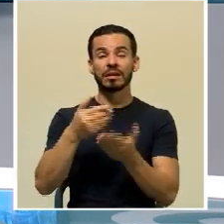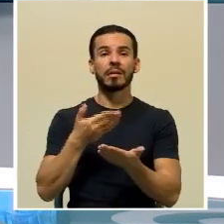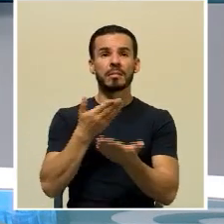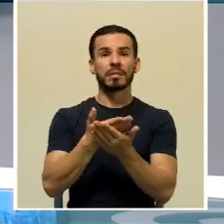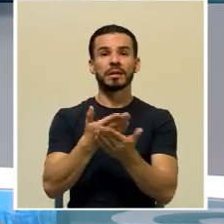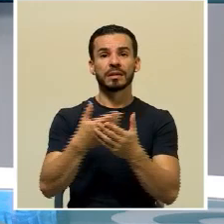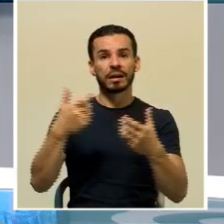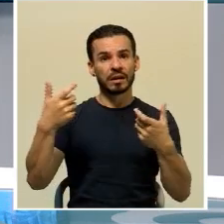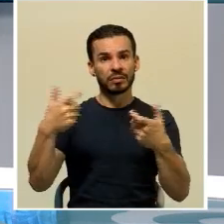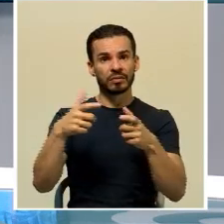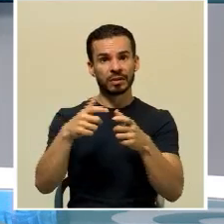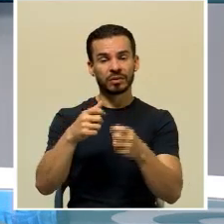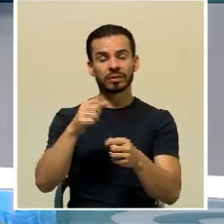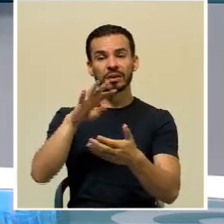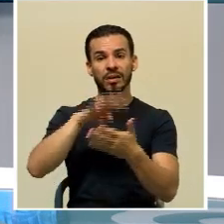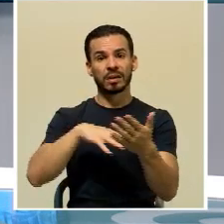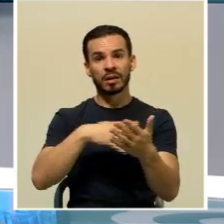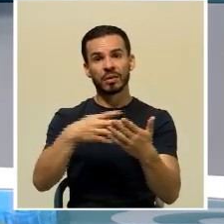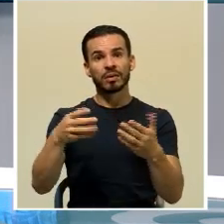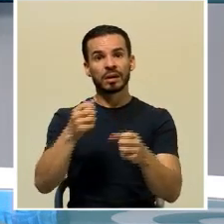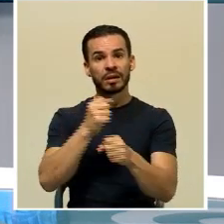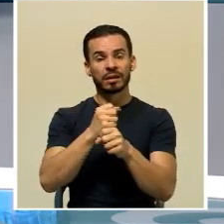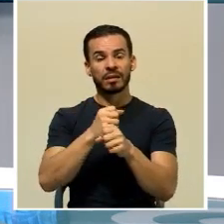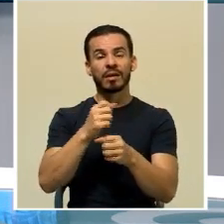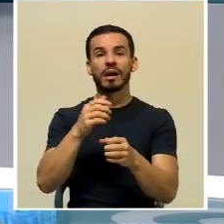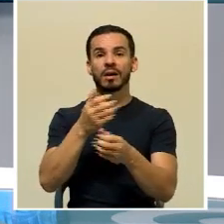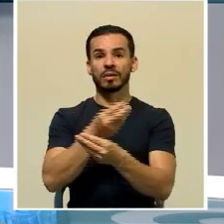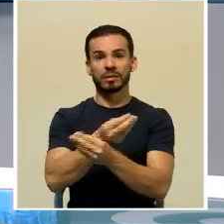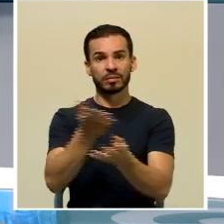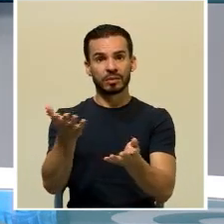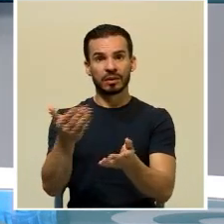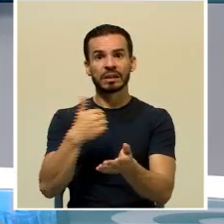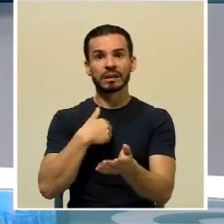una reducción en la jornada laboral de los empleados